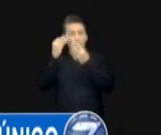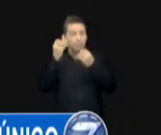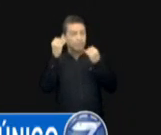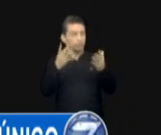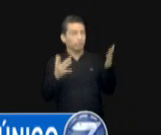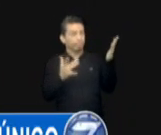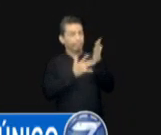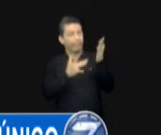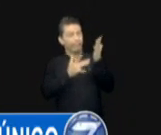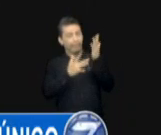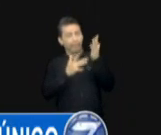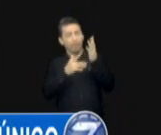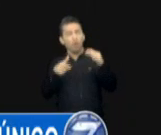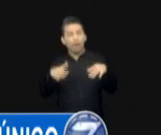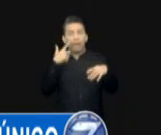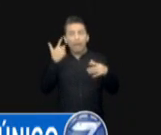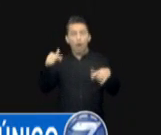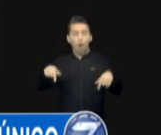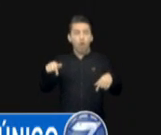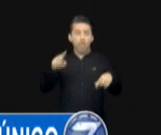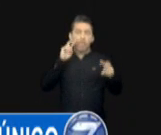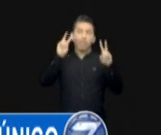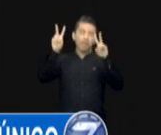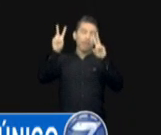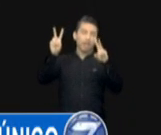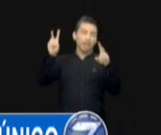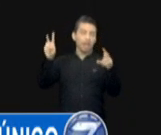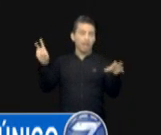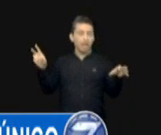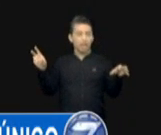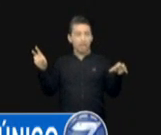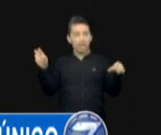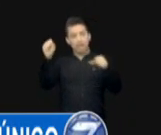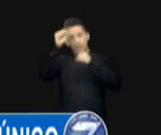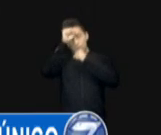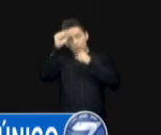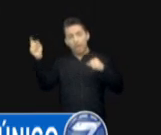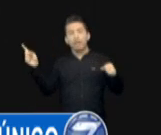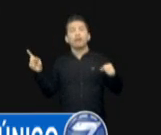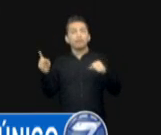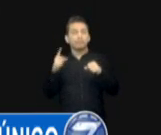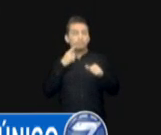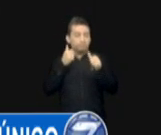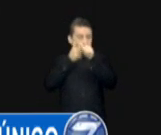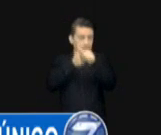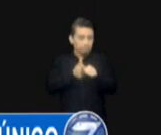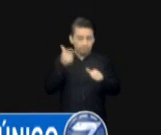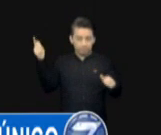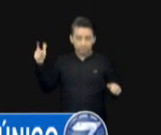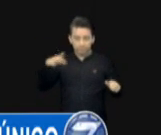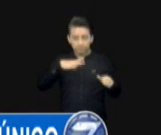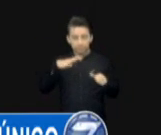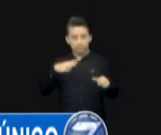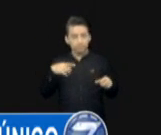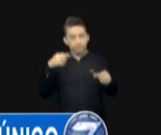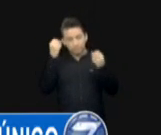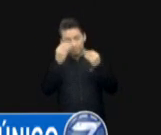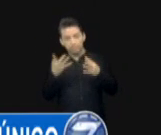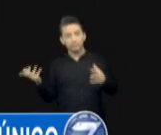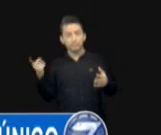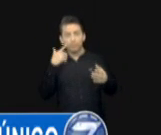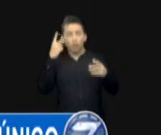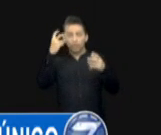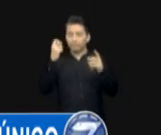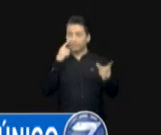fenómeno que se ha vivido pues a esta hora de la noche sin embargo pues estos son los detalles que tenemos con esta información vamos a regresar al estudio central es